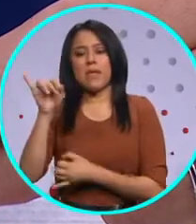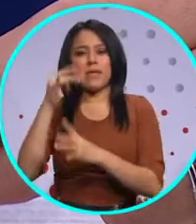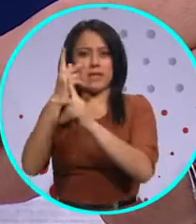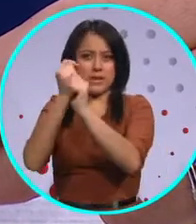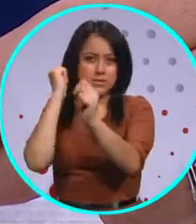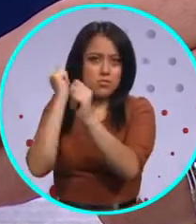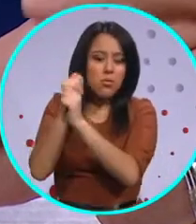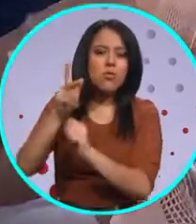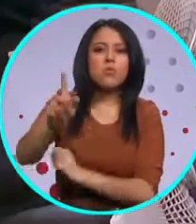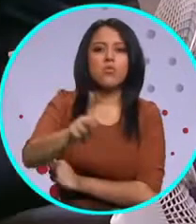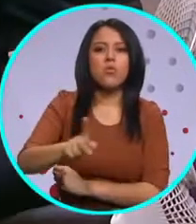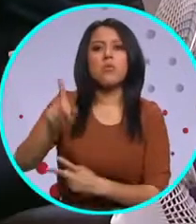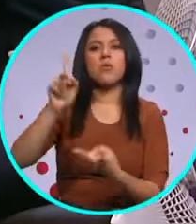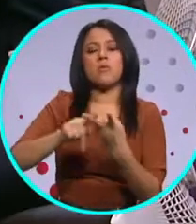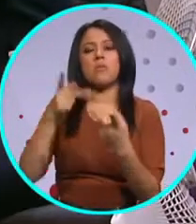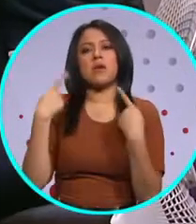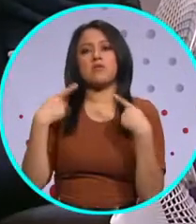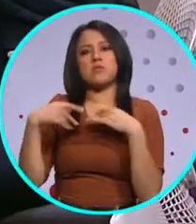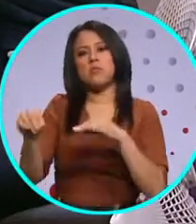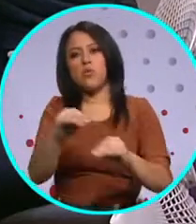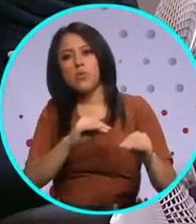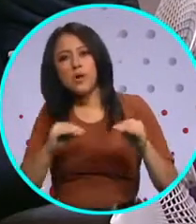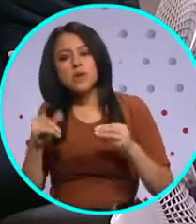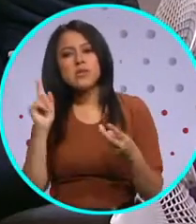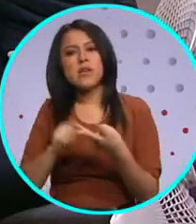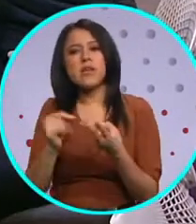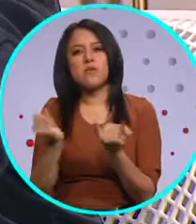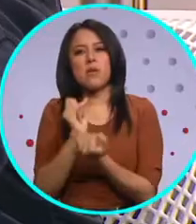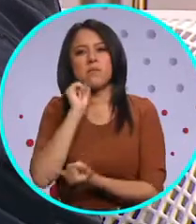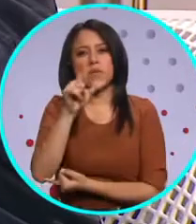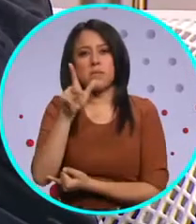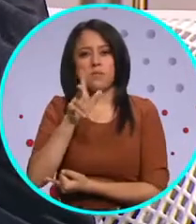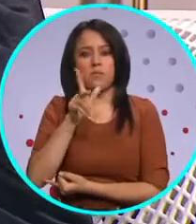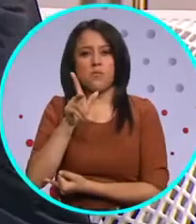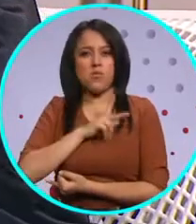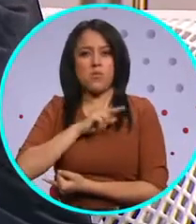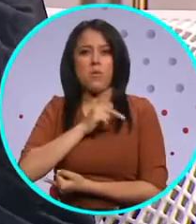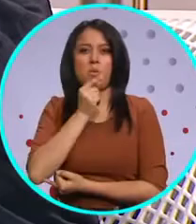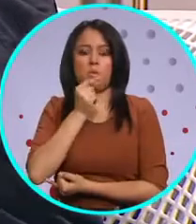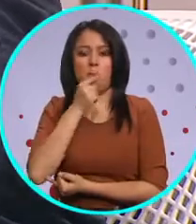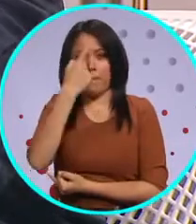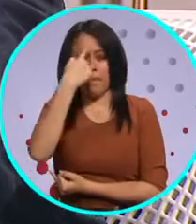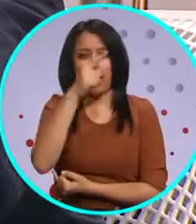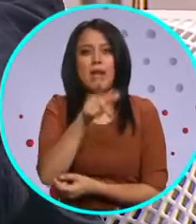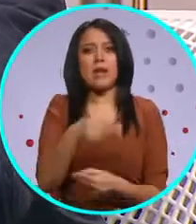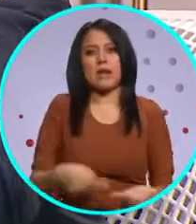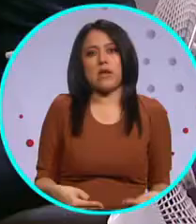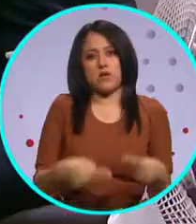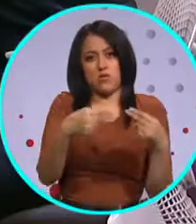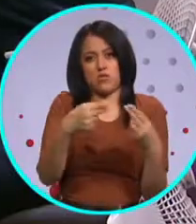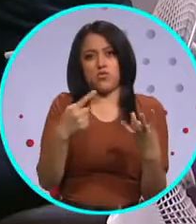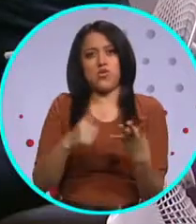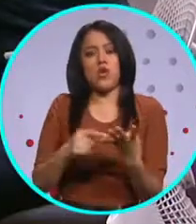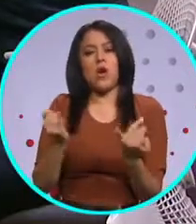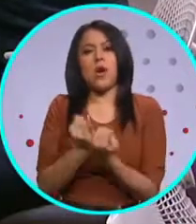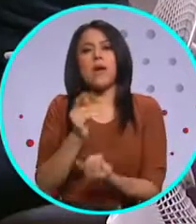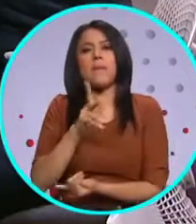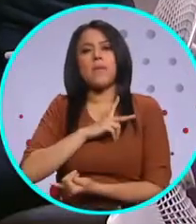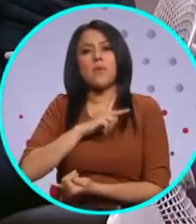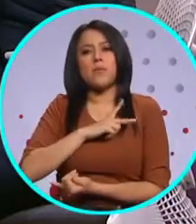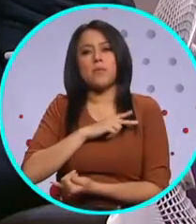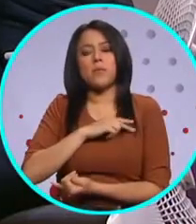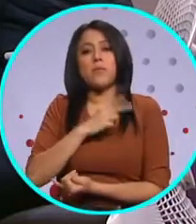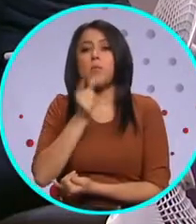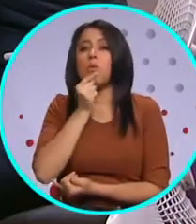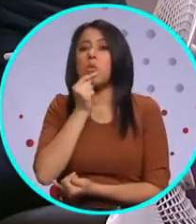para los transportistas tenemos también aplicaciones mi policía para mi negocio también tenemos aplicaciones mi policía en mi